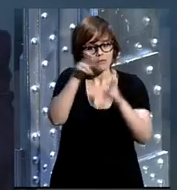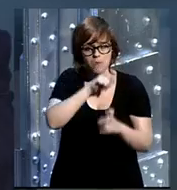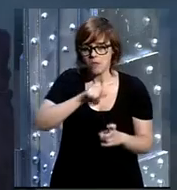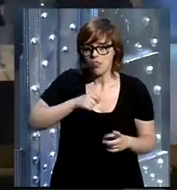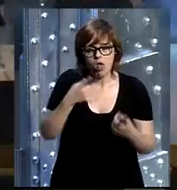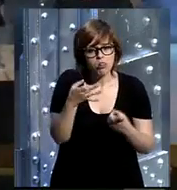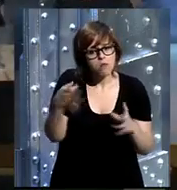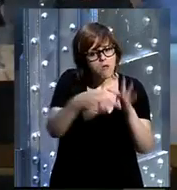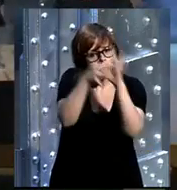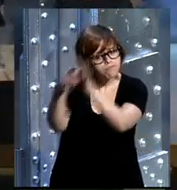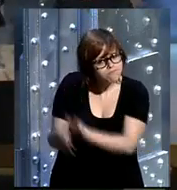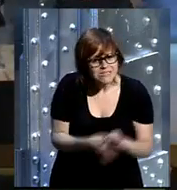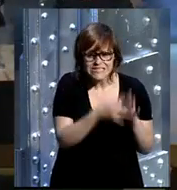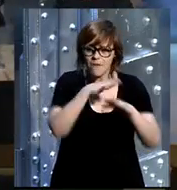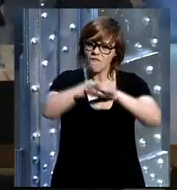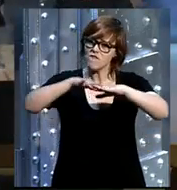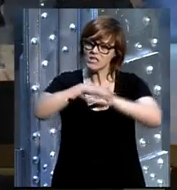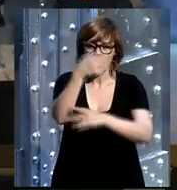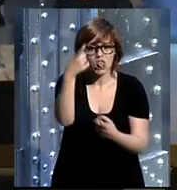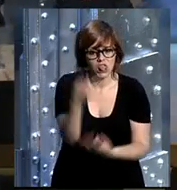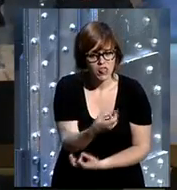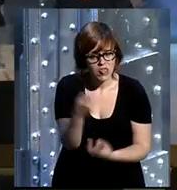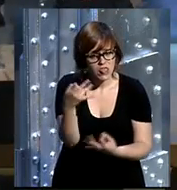absolutamente fundamental. Y bien está